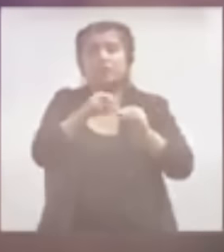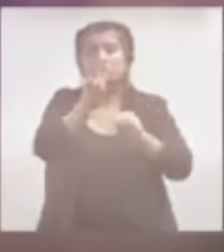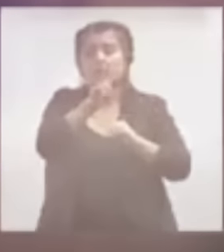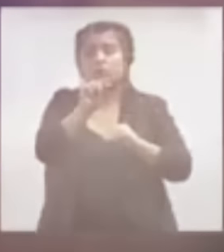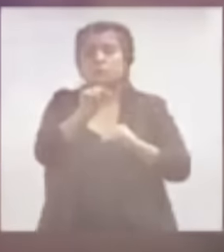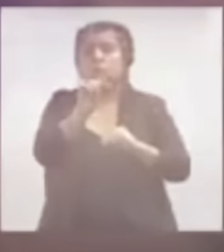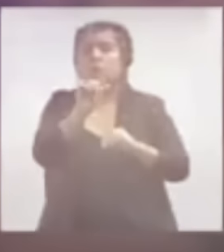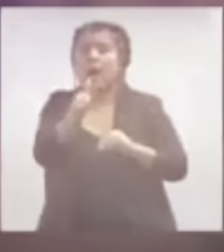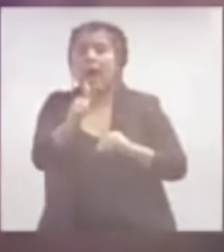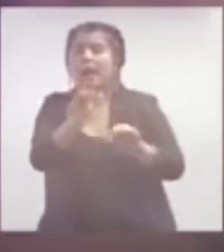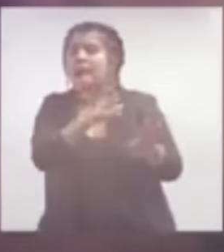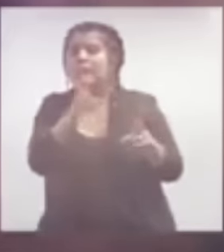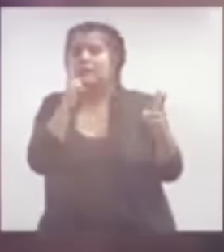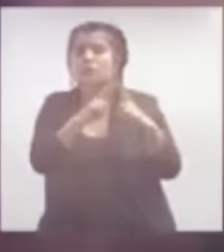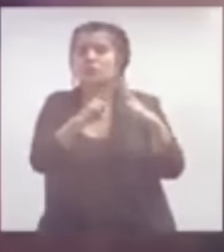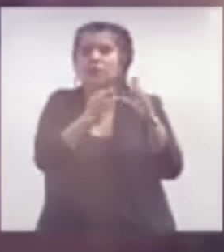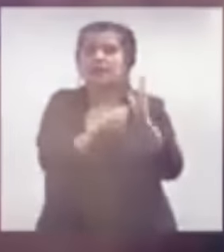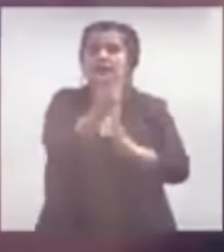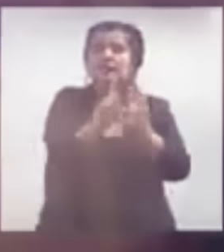se conociera la iniciativa